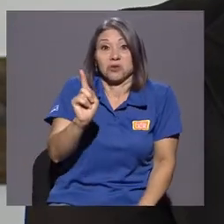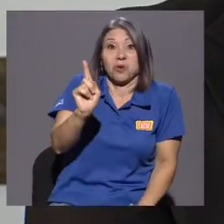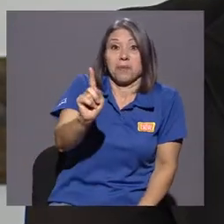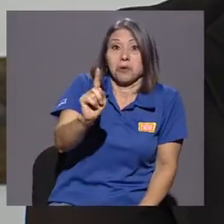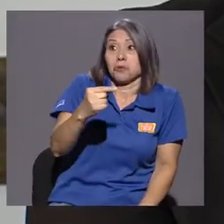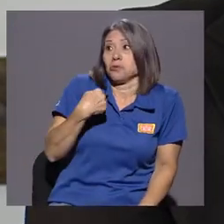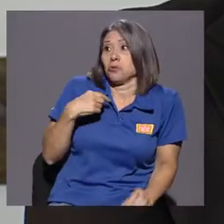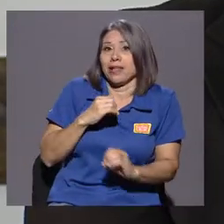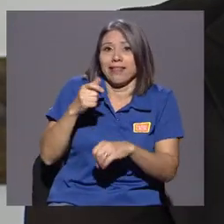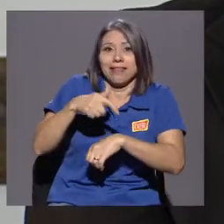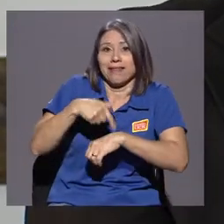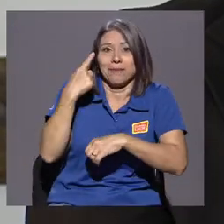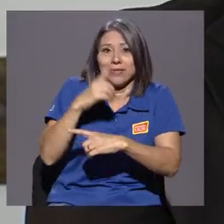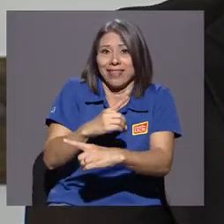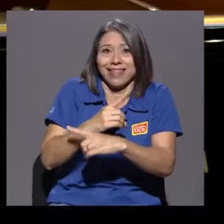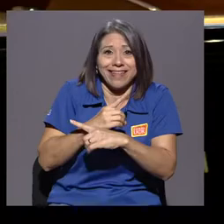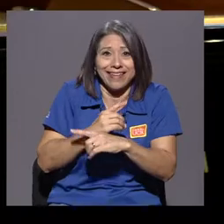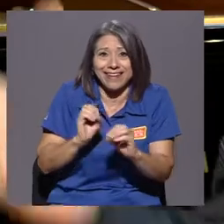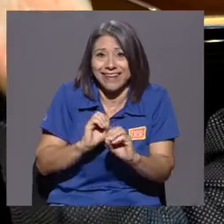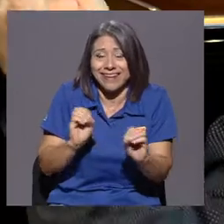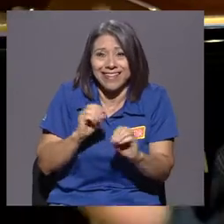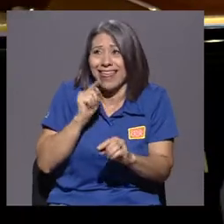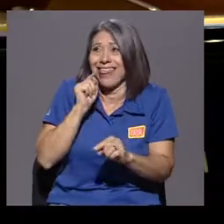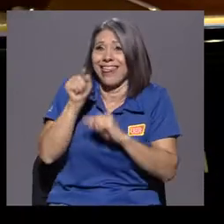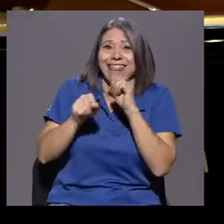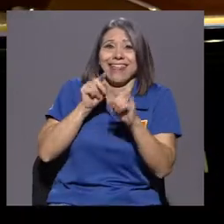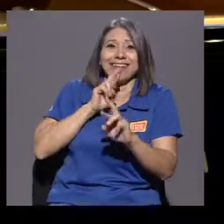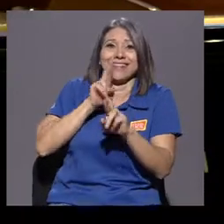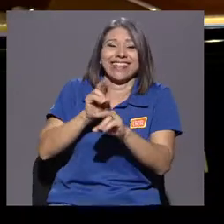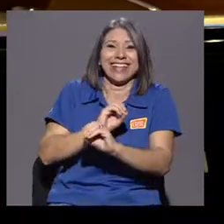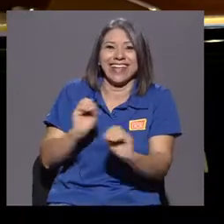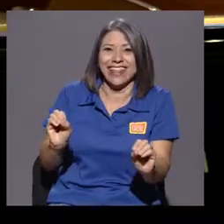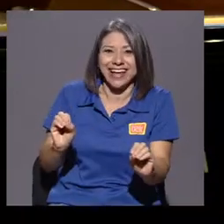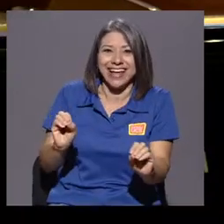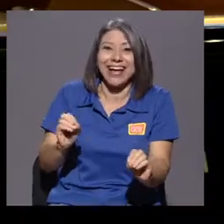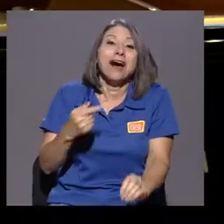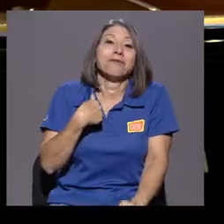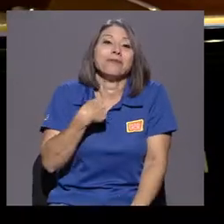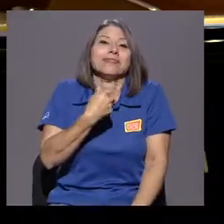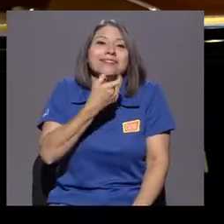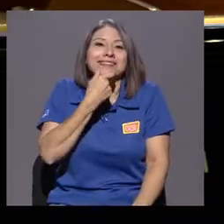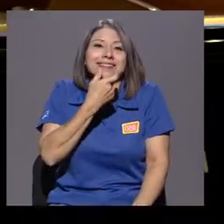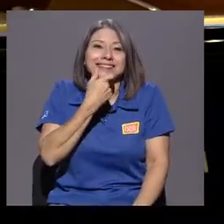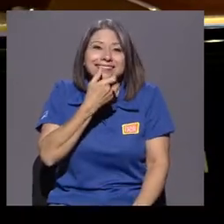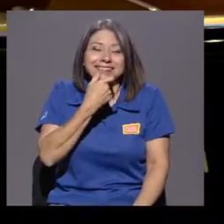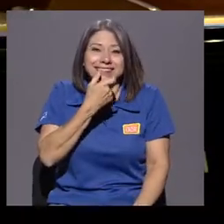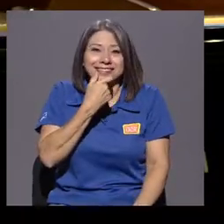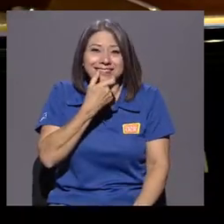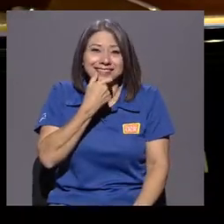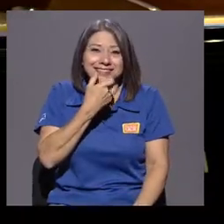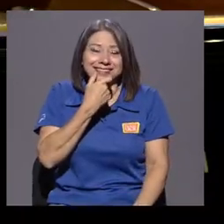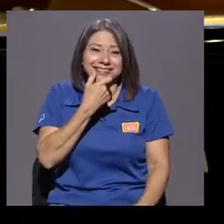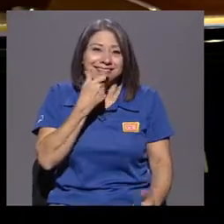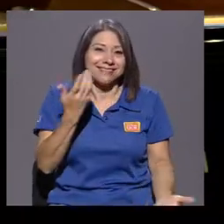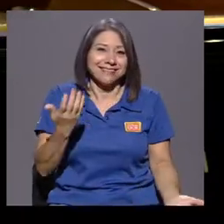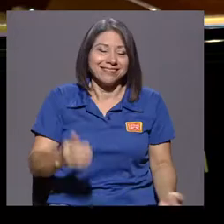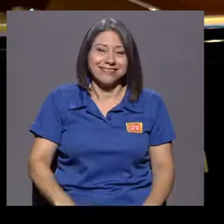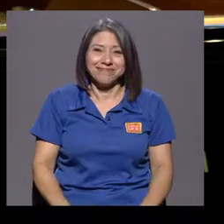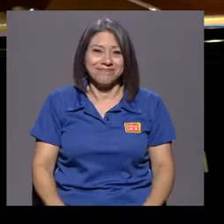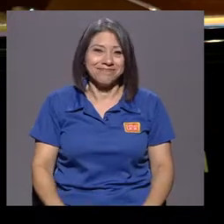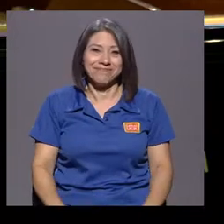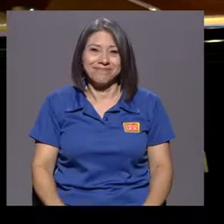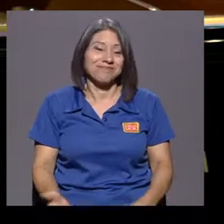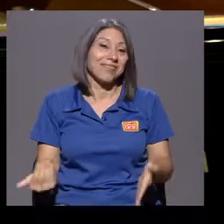ni de venir a interpelar lalín a lo que me dio fue mal de risa este no de nuevo te repito malo yo no